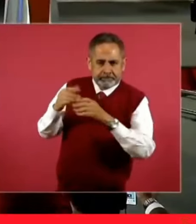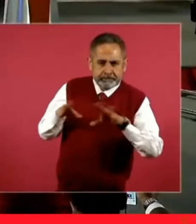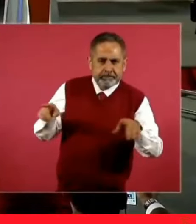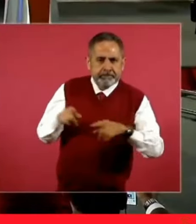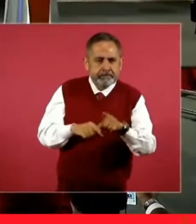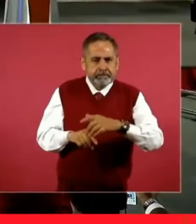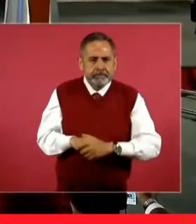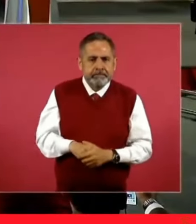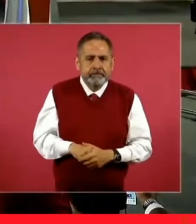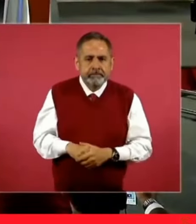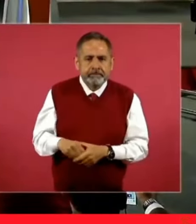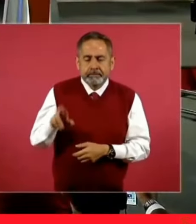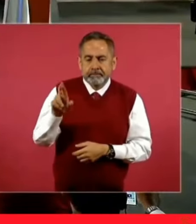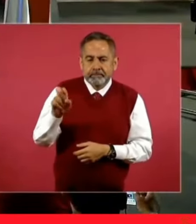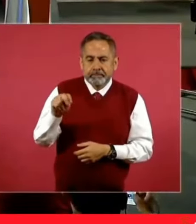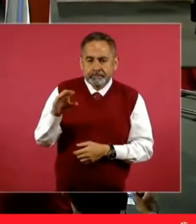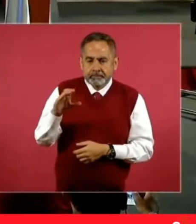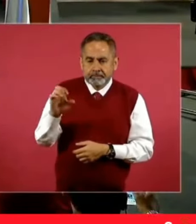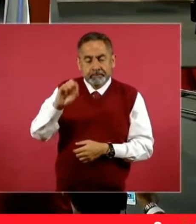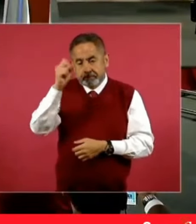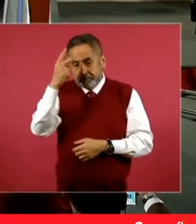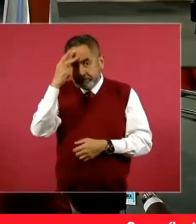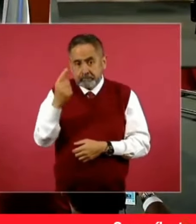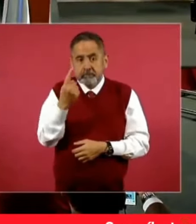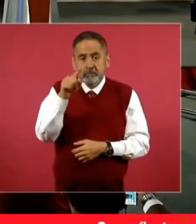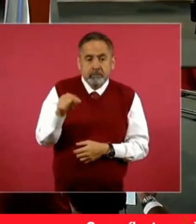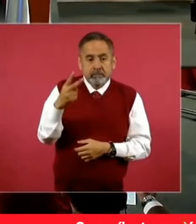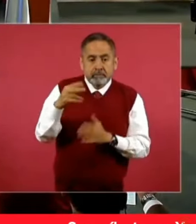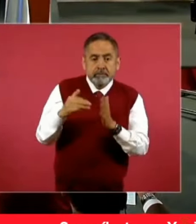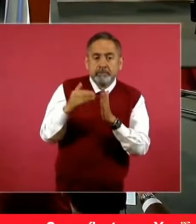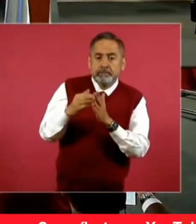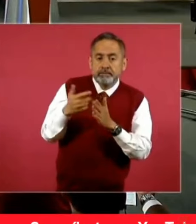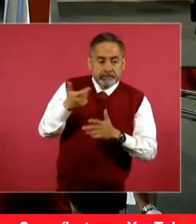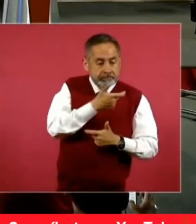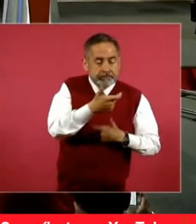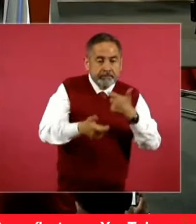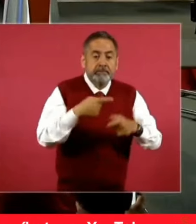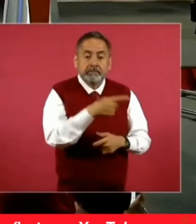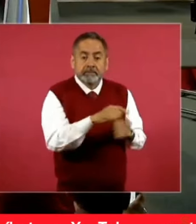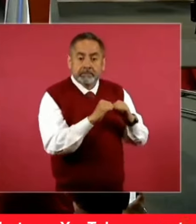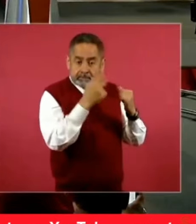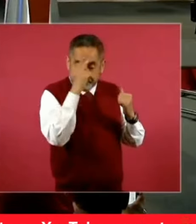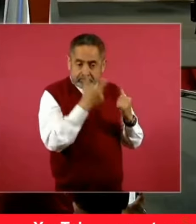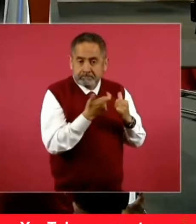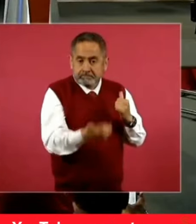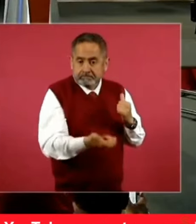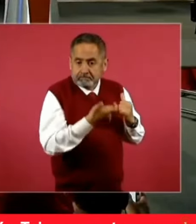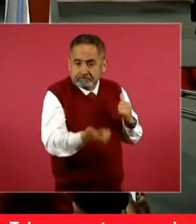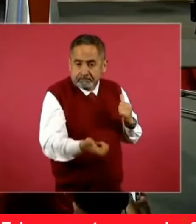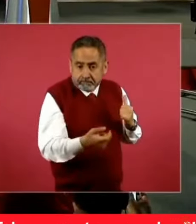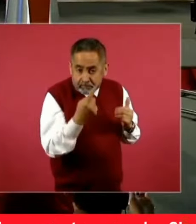Potosí recibió 1.2 millones de pesos de mexicanos a favor de la corrupción.